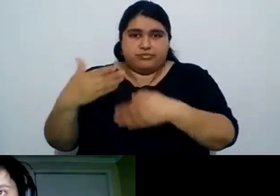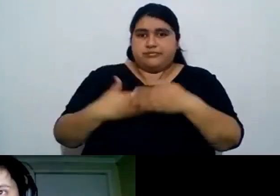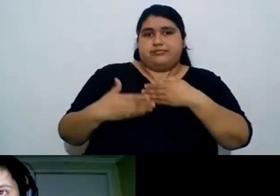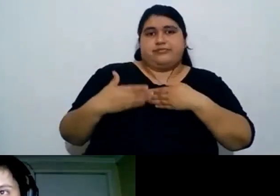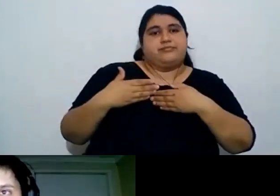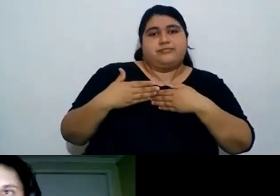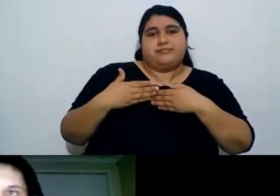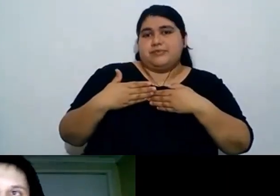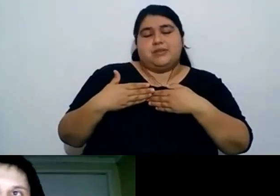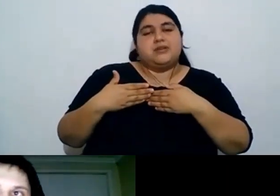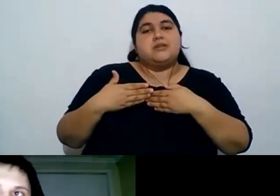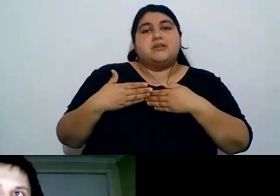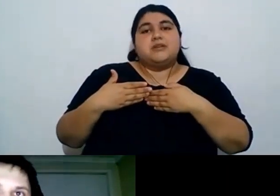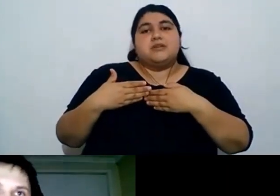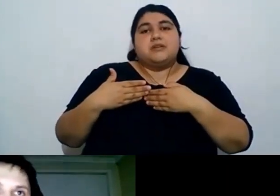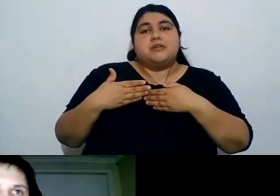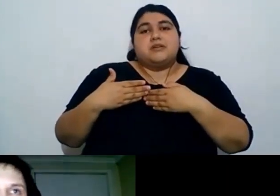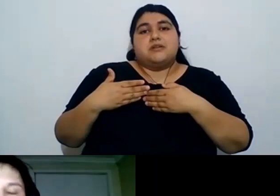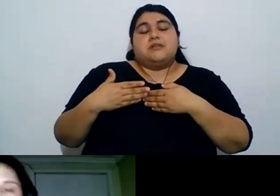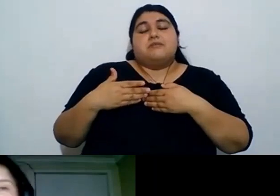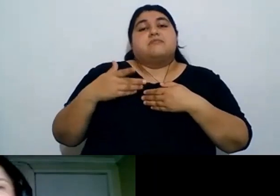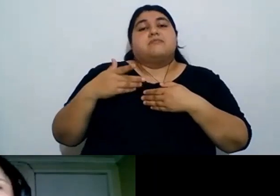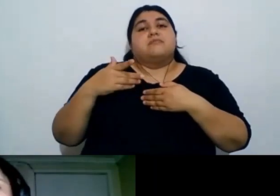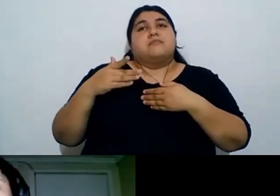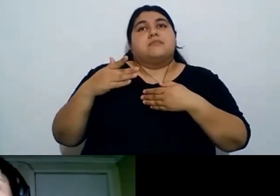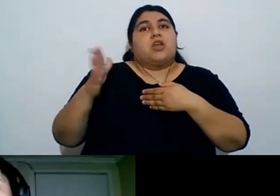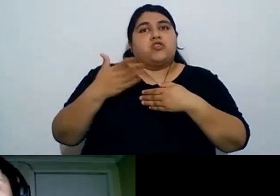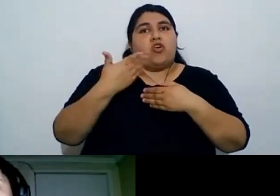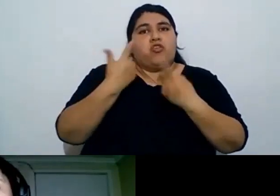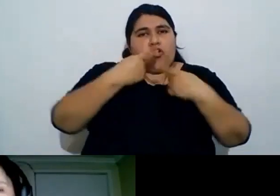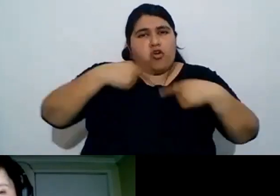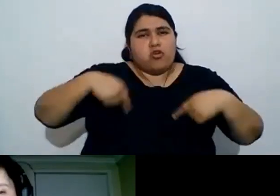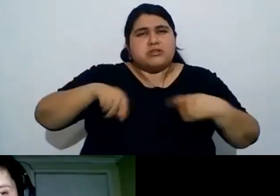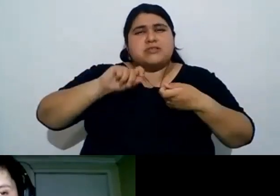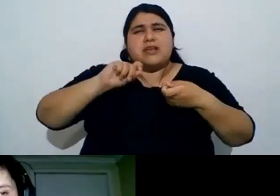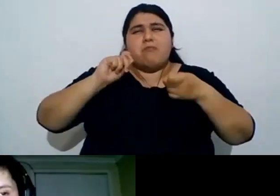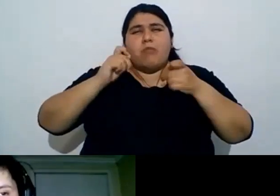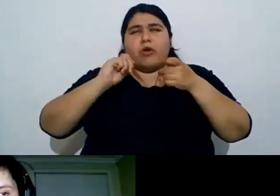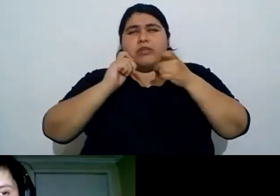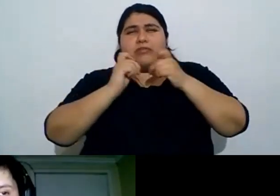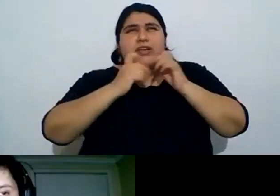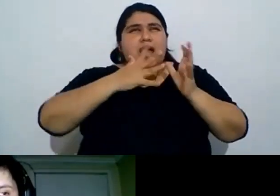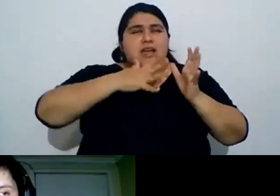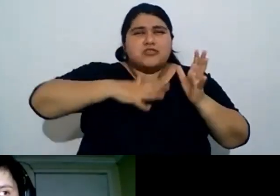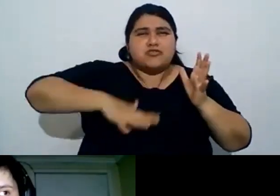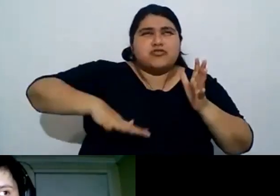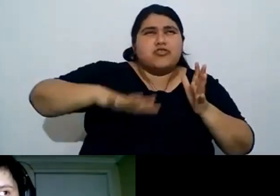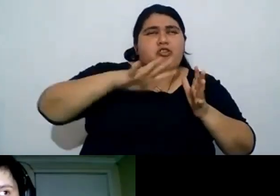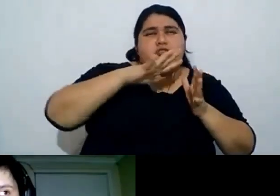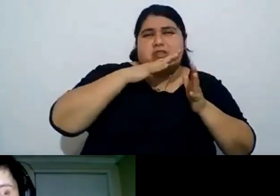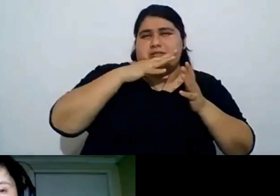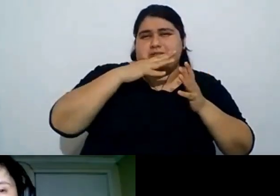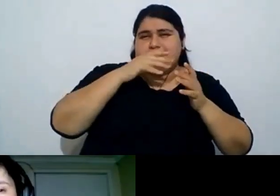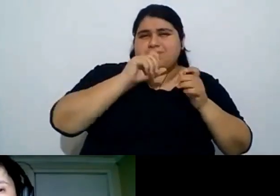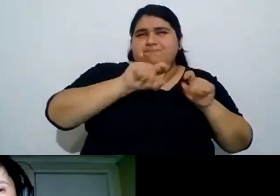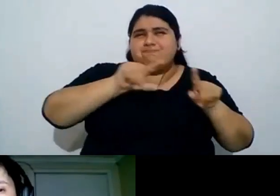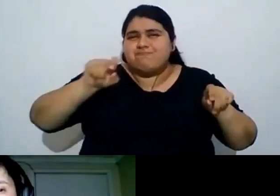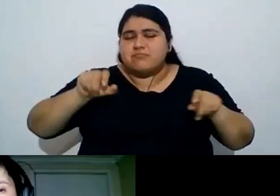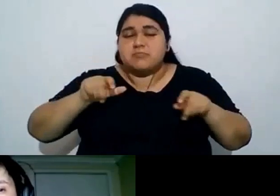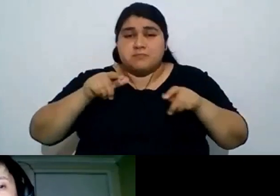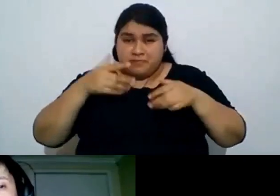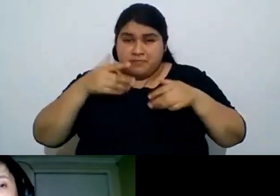que viene siendo todas las modificaciones estructurales que son más que nada